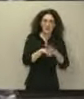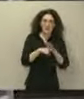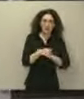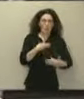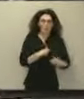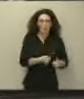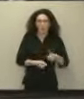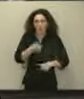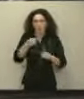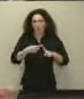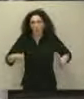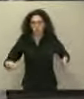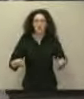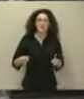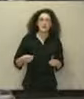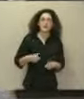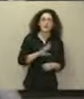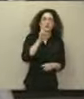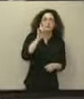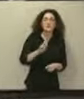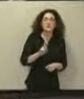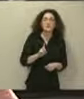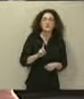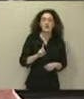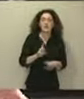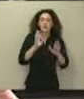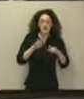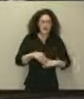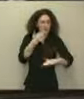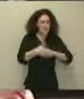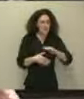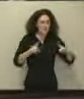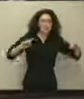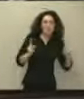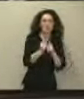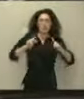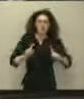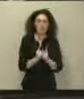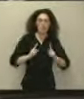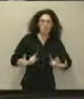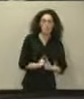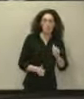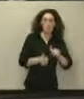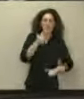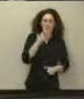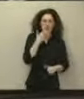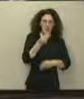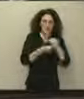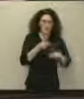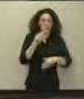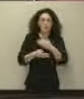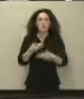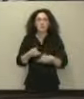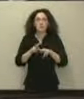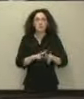no sabemos realmente cómo se van a reducir los plazos de tramitación si se está haciendo un nuevo procedimiento de concesión